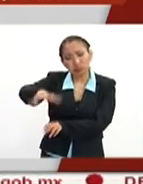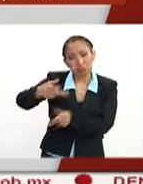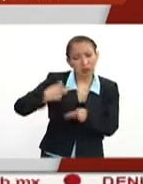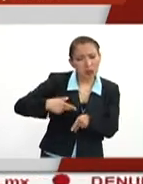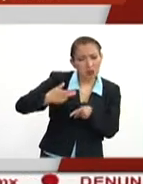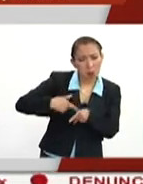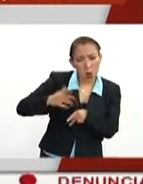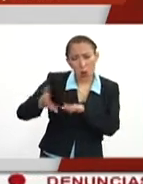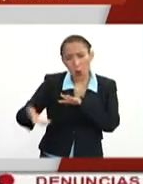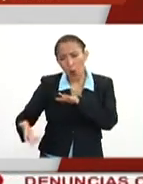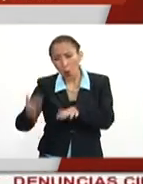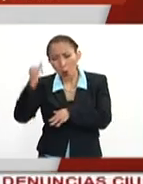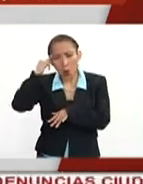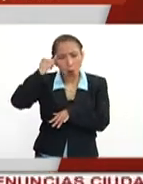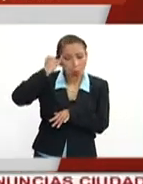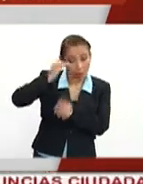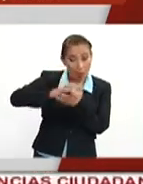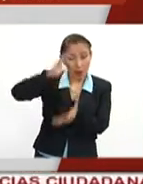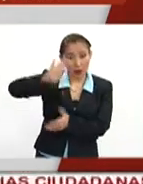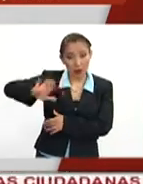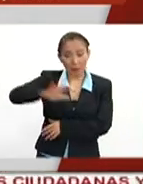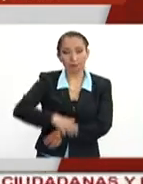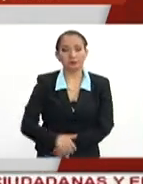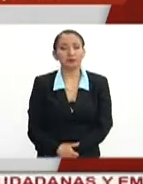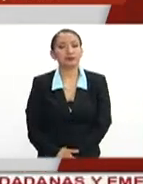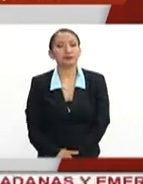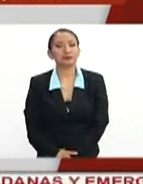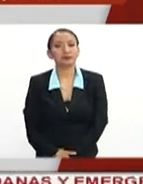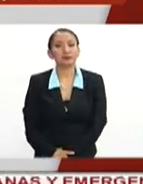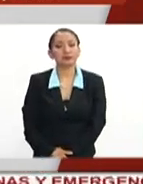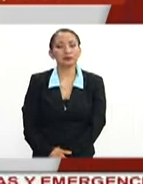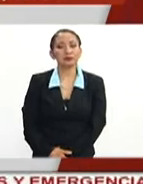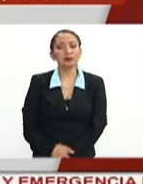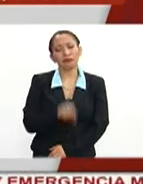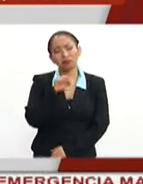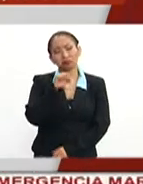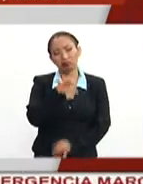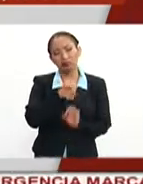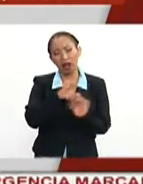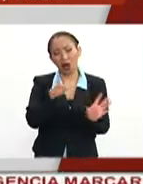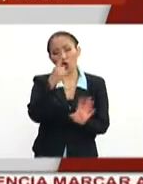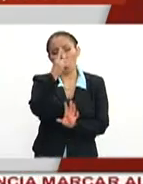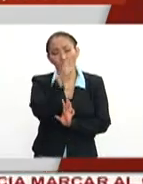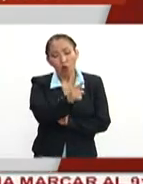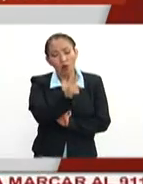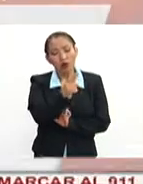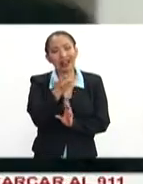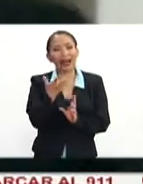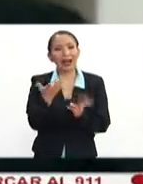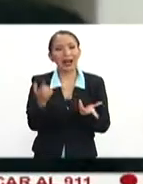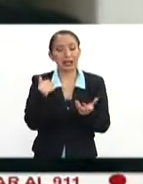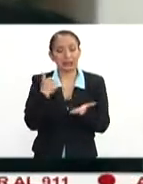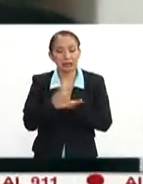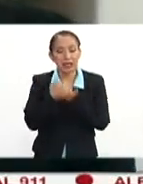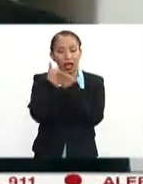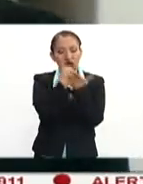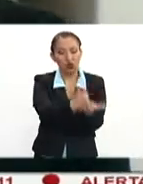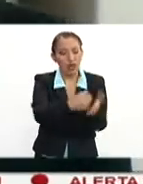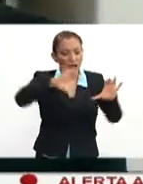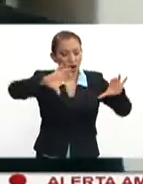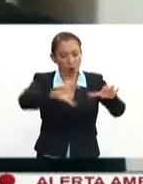población indígena en su mayoría. Sí, pues una de nuestras misiones es colaborar con